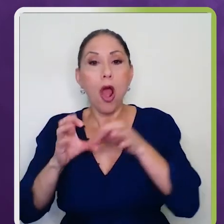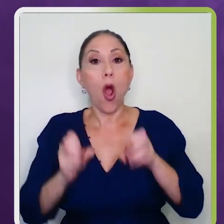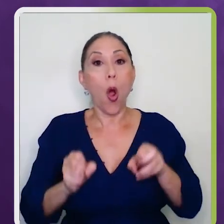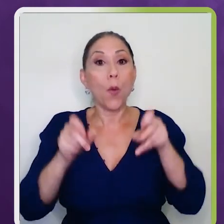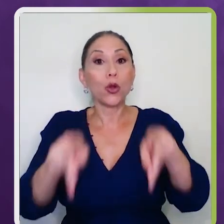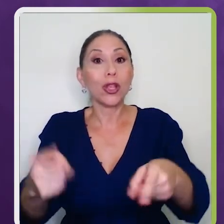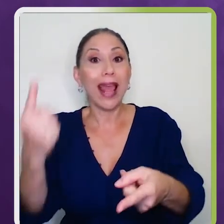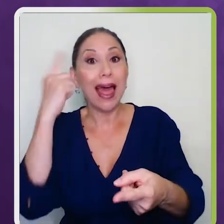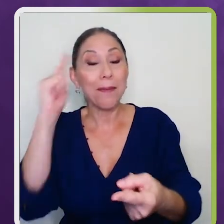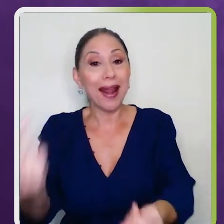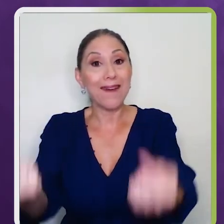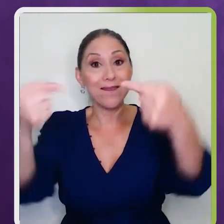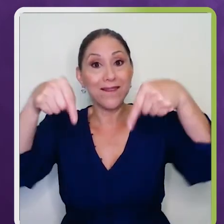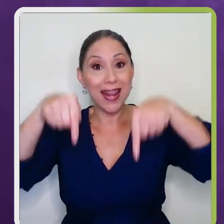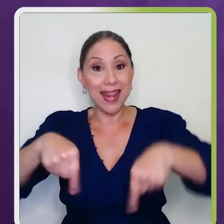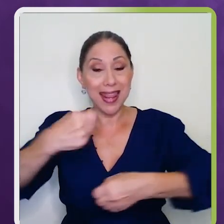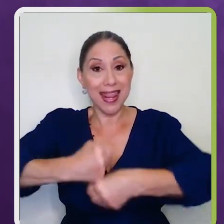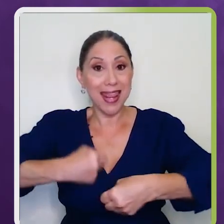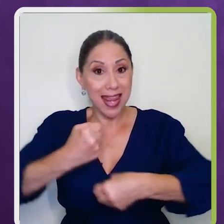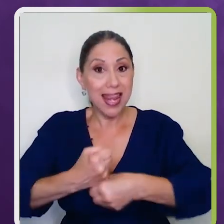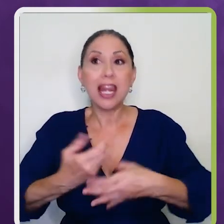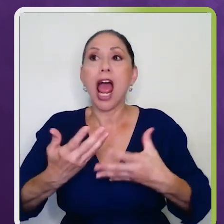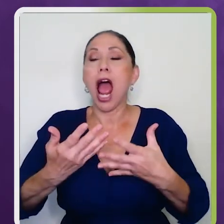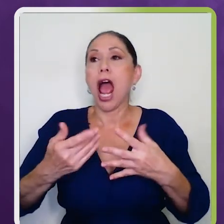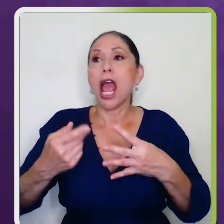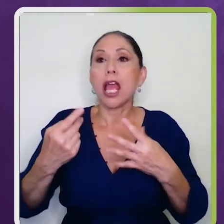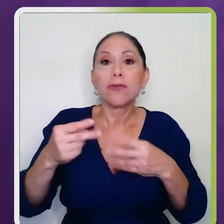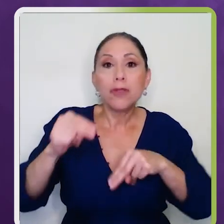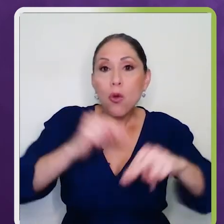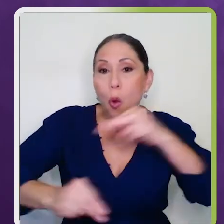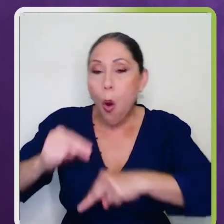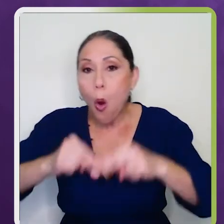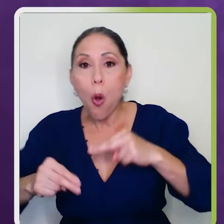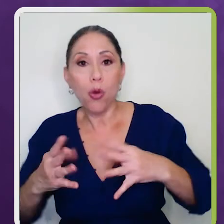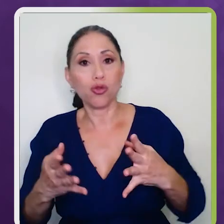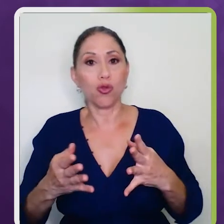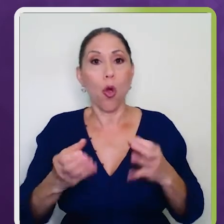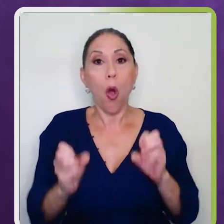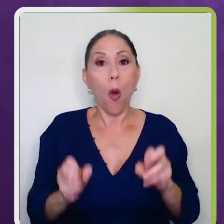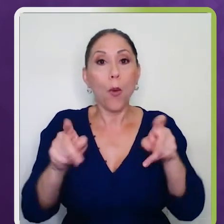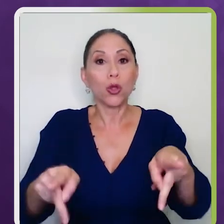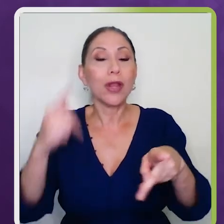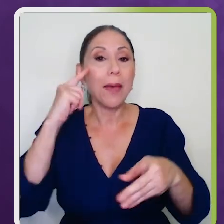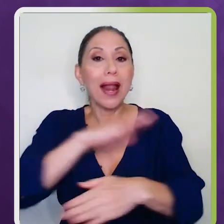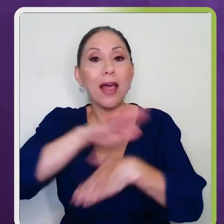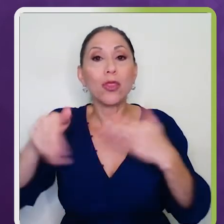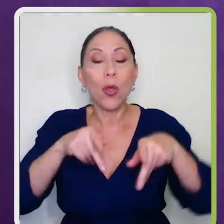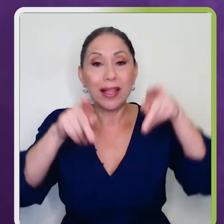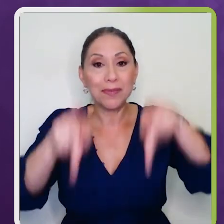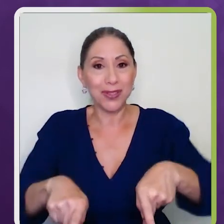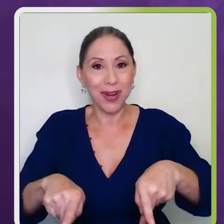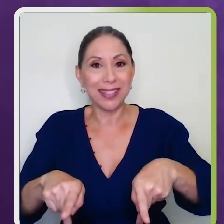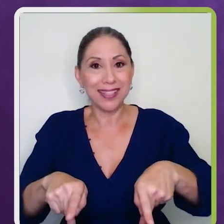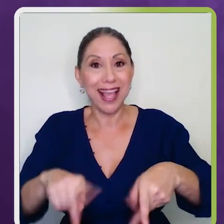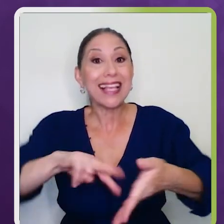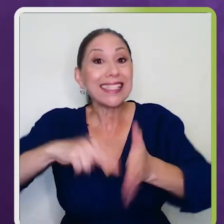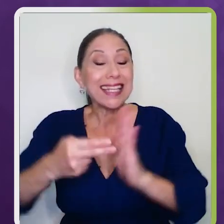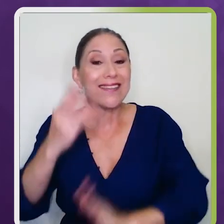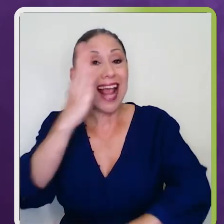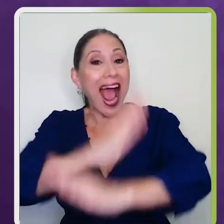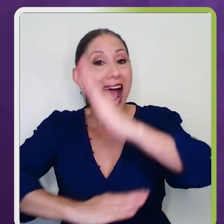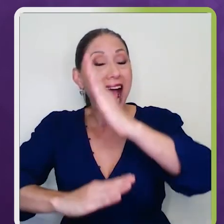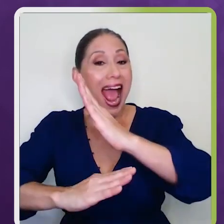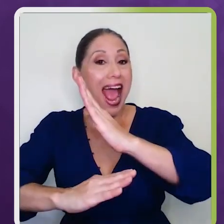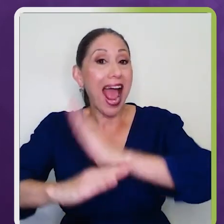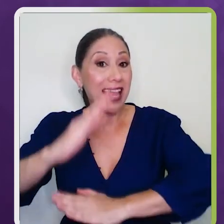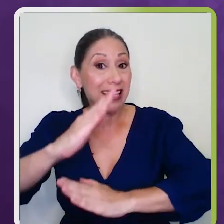Es una oportunidad de destino, es una oportunidad de negocio, es una oportunidad para todos, porque la accesibilidad se genera para